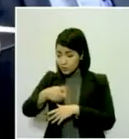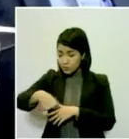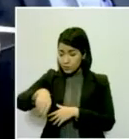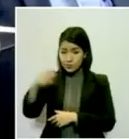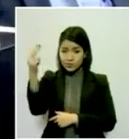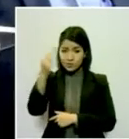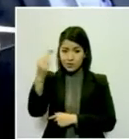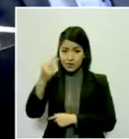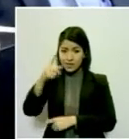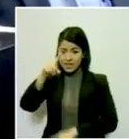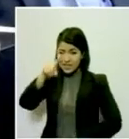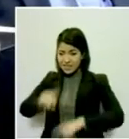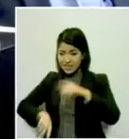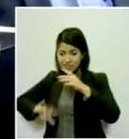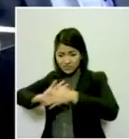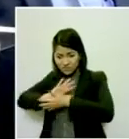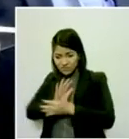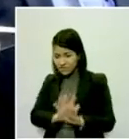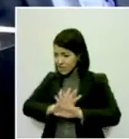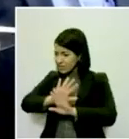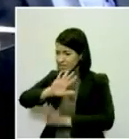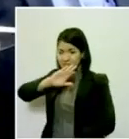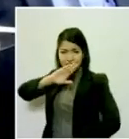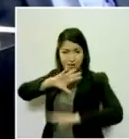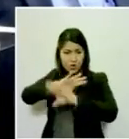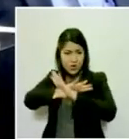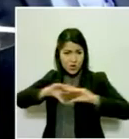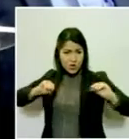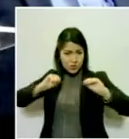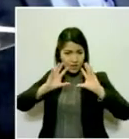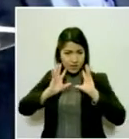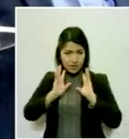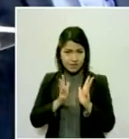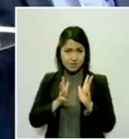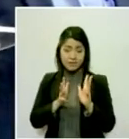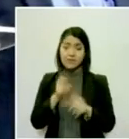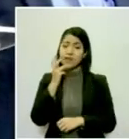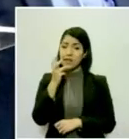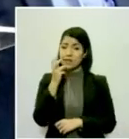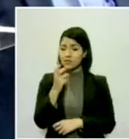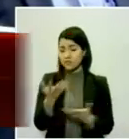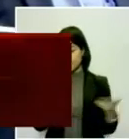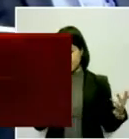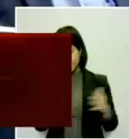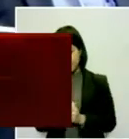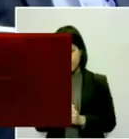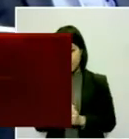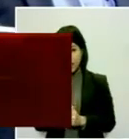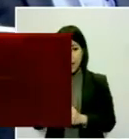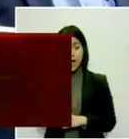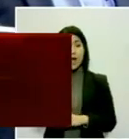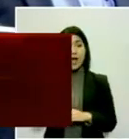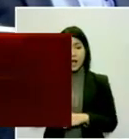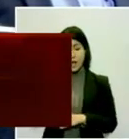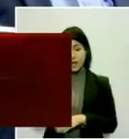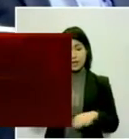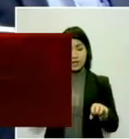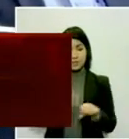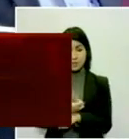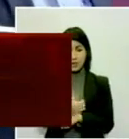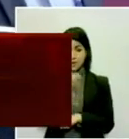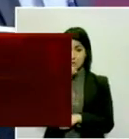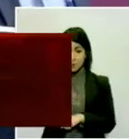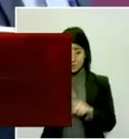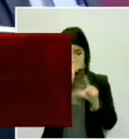cero discriminación, ir atajando ese cáncer que es la discriminación en nuestro estado, en nuestro país.